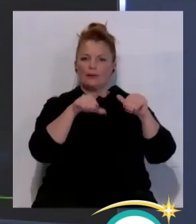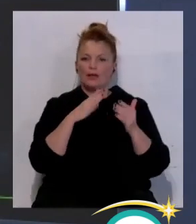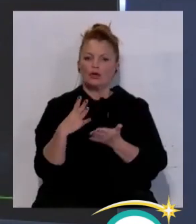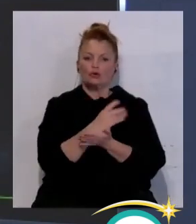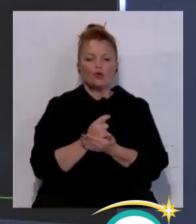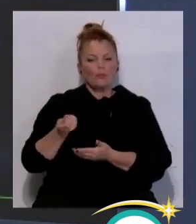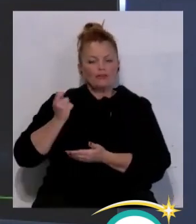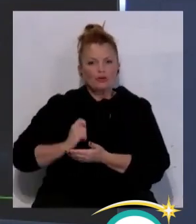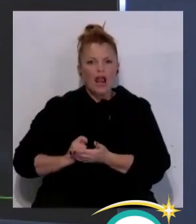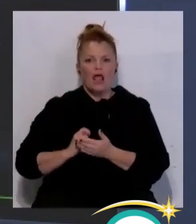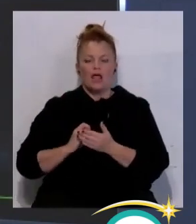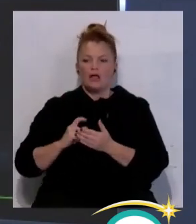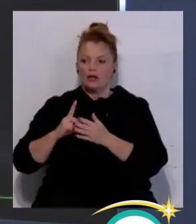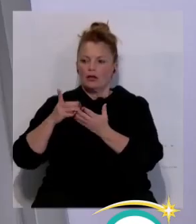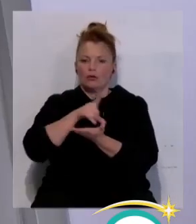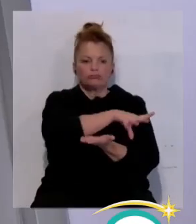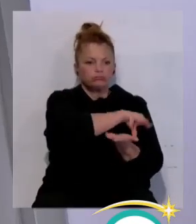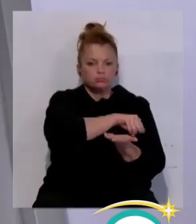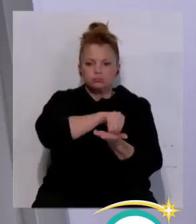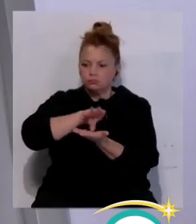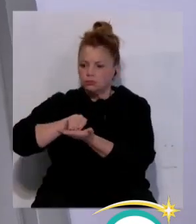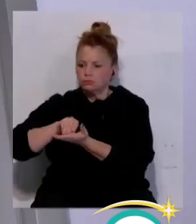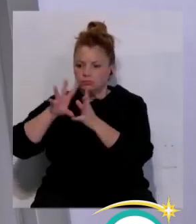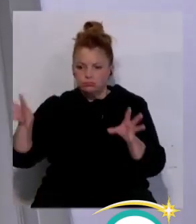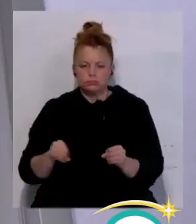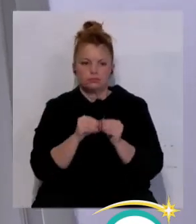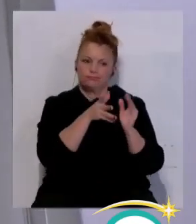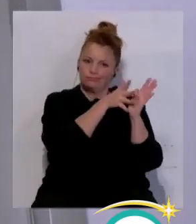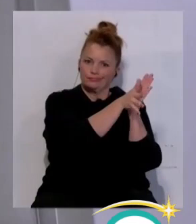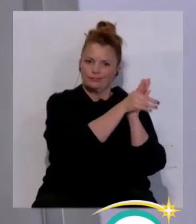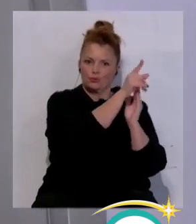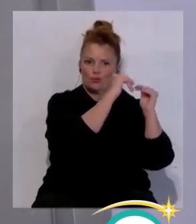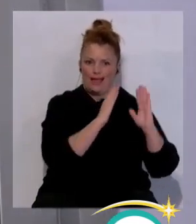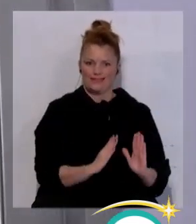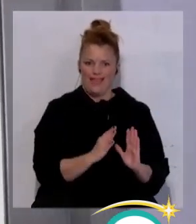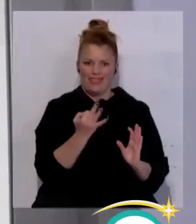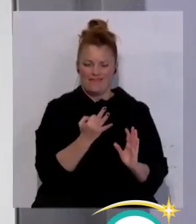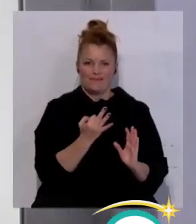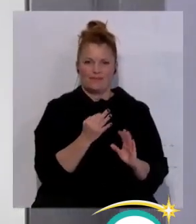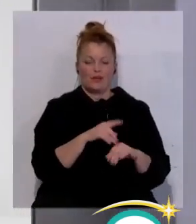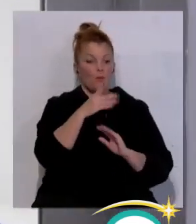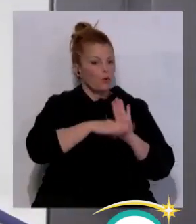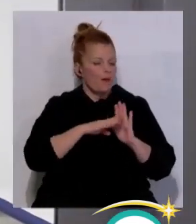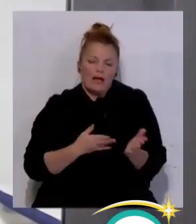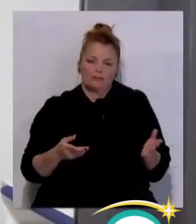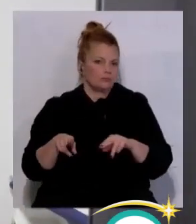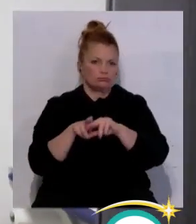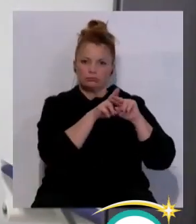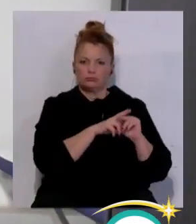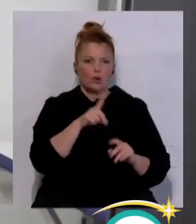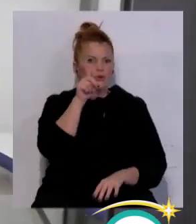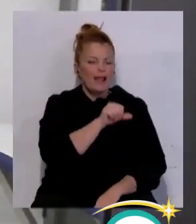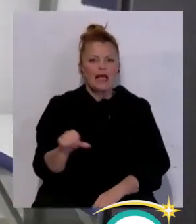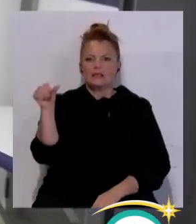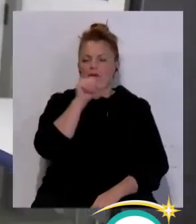profesionales aportamos una serie de indicaciones que el paciente tiene que realizar, digamos, en domicilio. Y el programa supervisado, es decir,